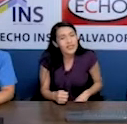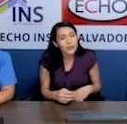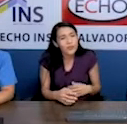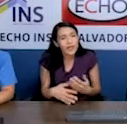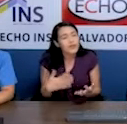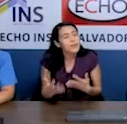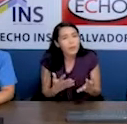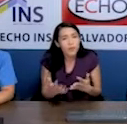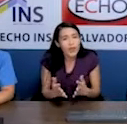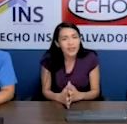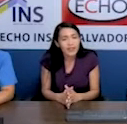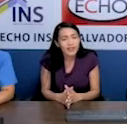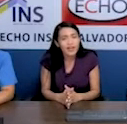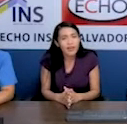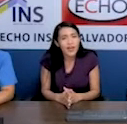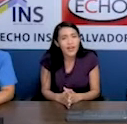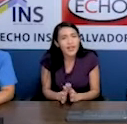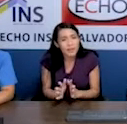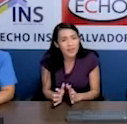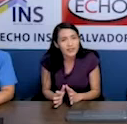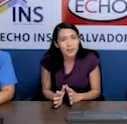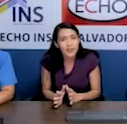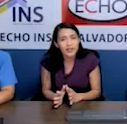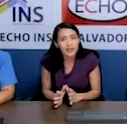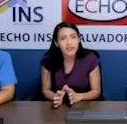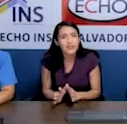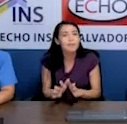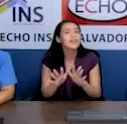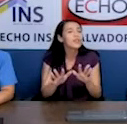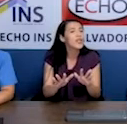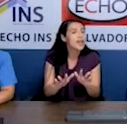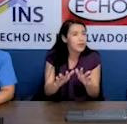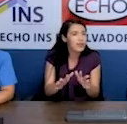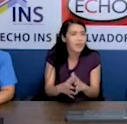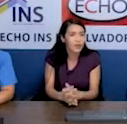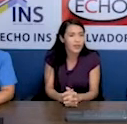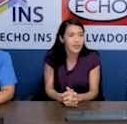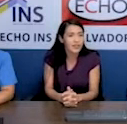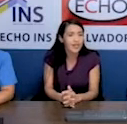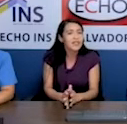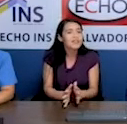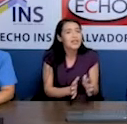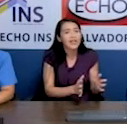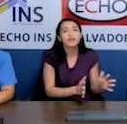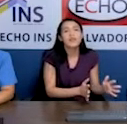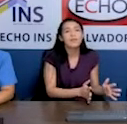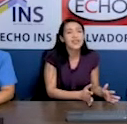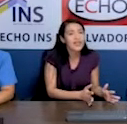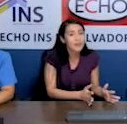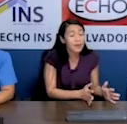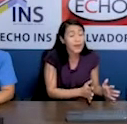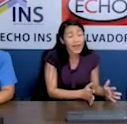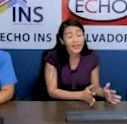otra literatura también puede catalogar a las emergencias paliativas dependiendo la causa que la origine. Si la causa